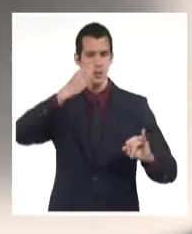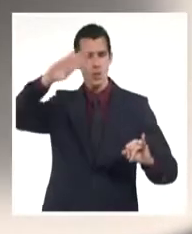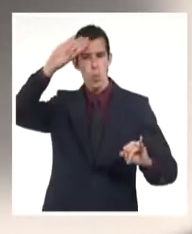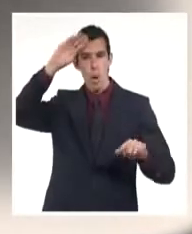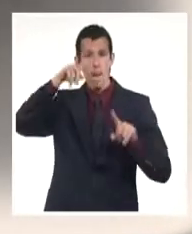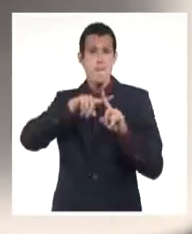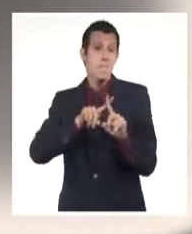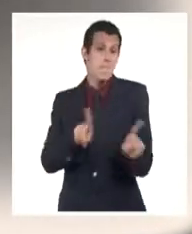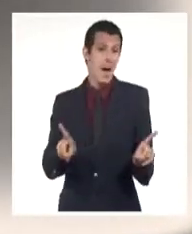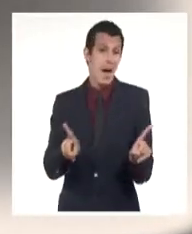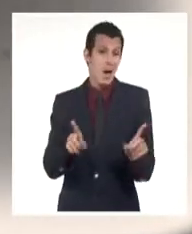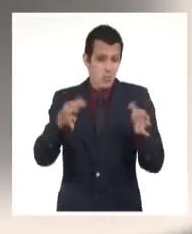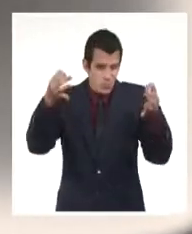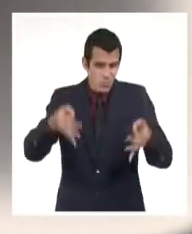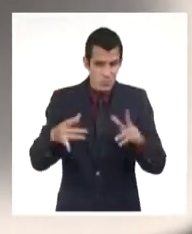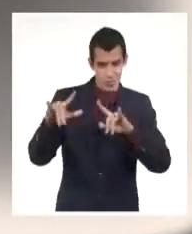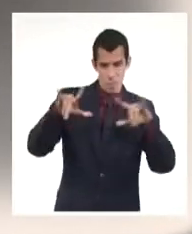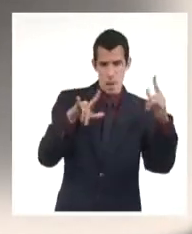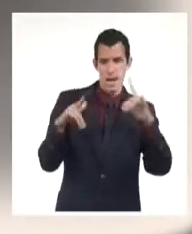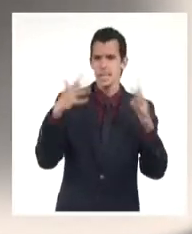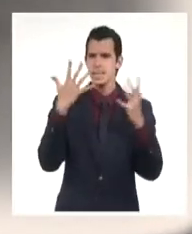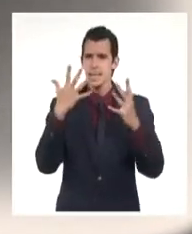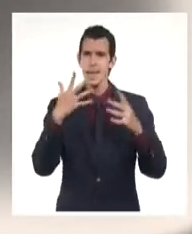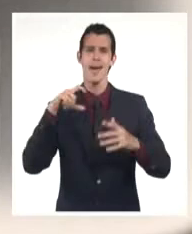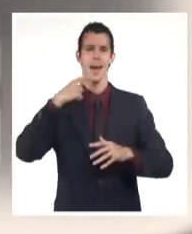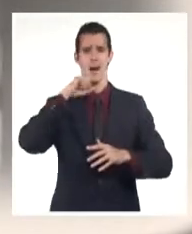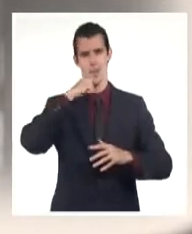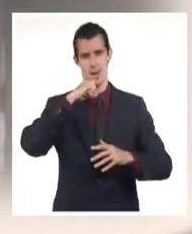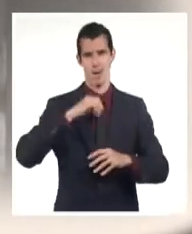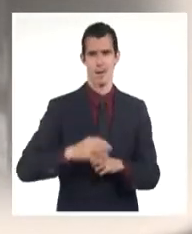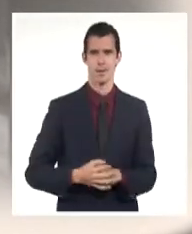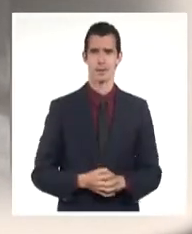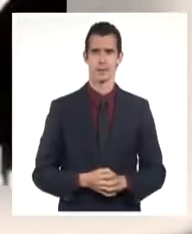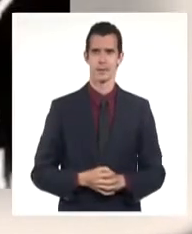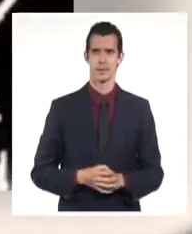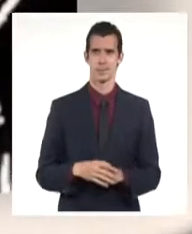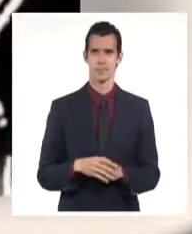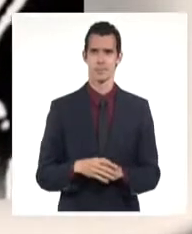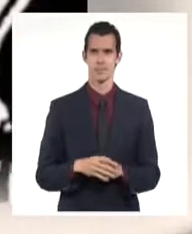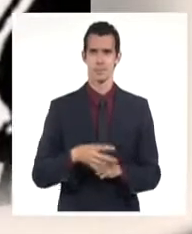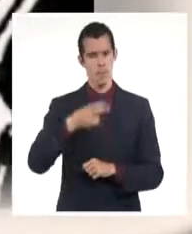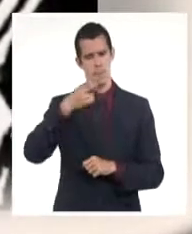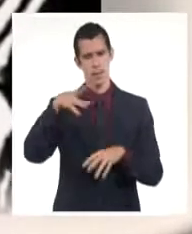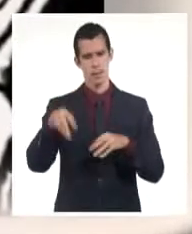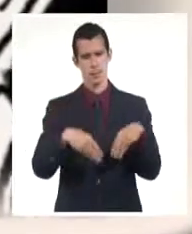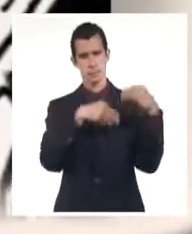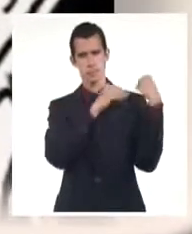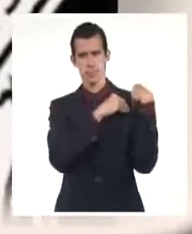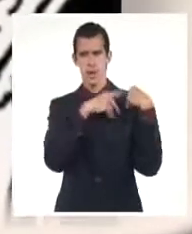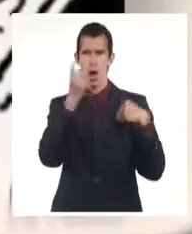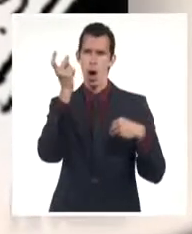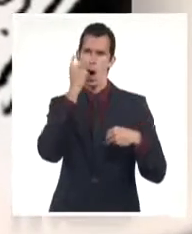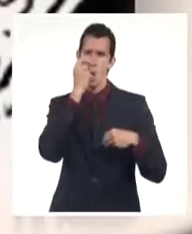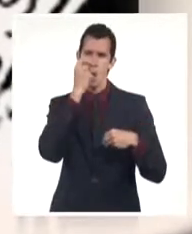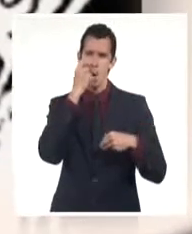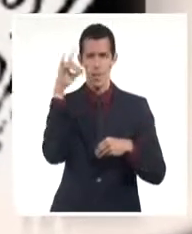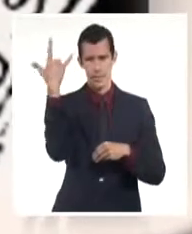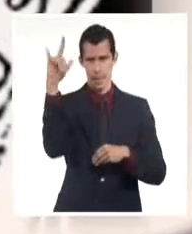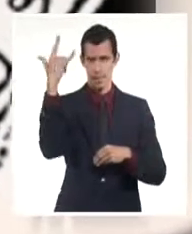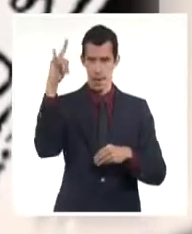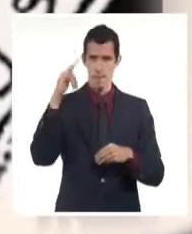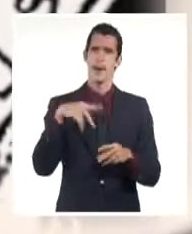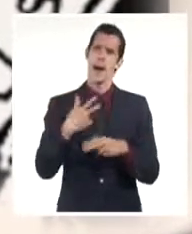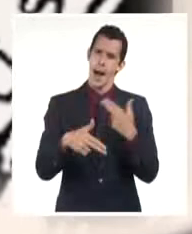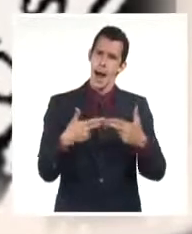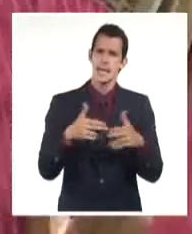tutela de un presidente designado por Washington y una constitución lastrada por la enmienda Platt y los consiguientes